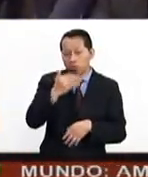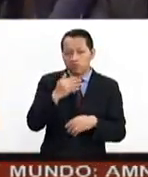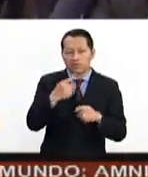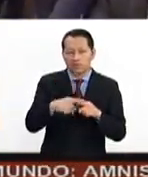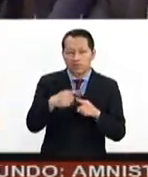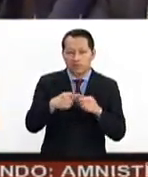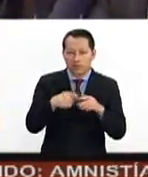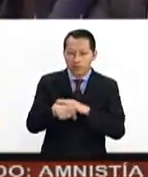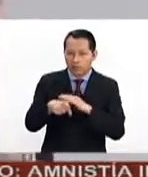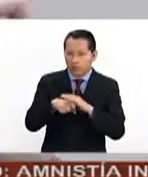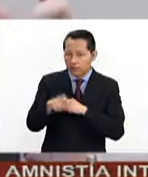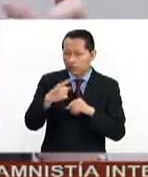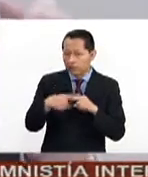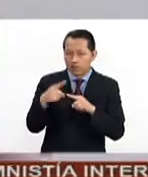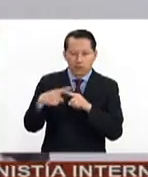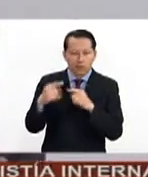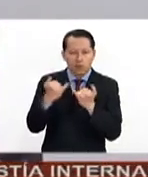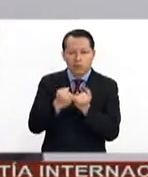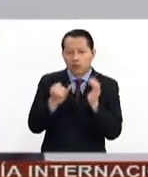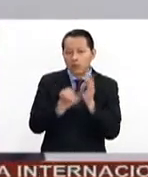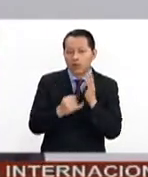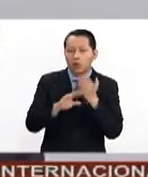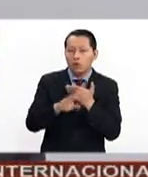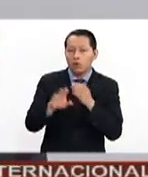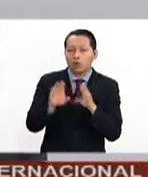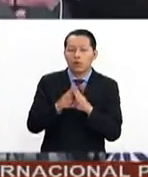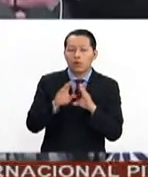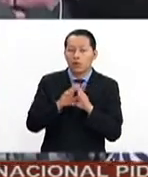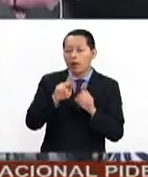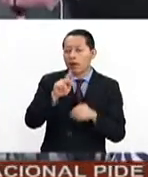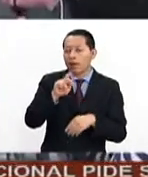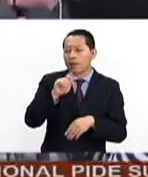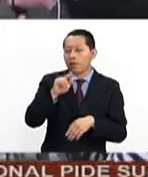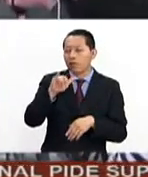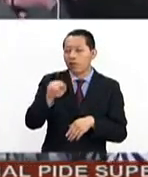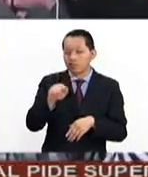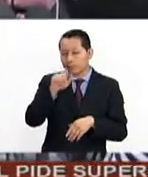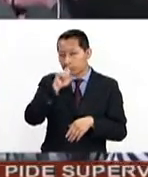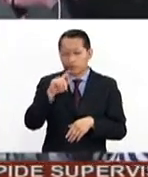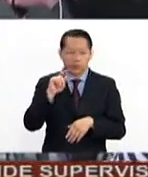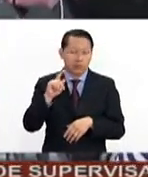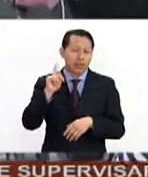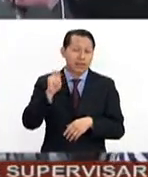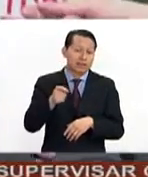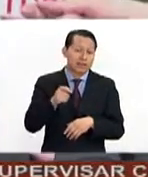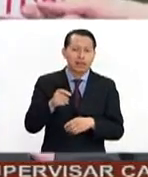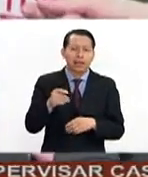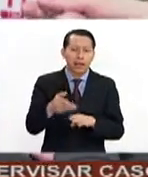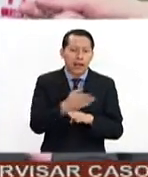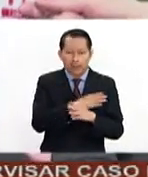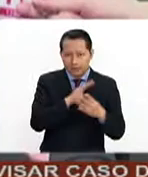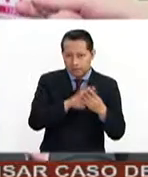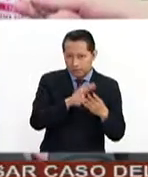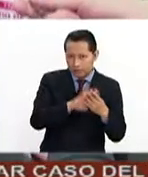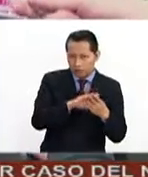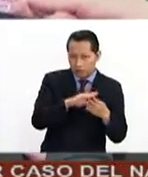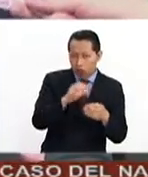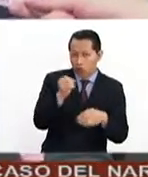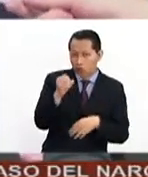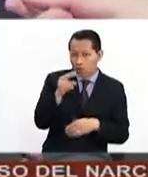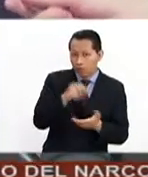activos y evasión fiscal, todo ello relacionado con el caso Petrobras. El exfuncionario se encontraba en prisión preventiva desde octubre